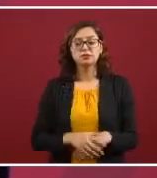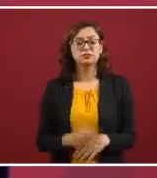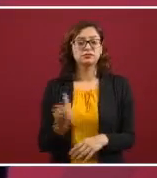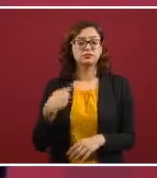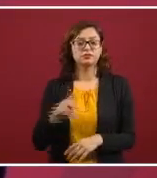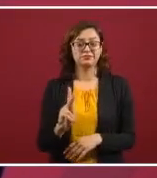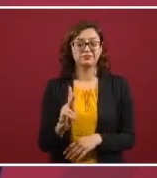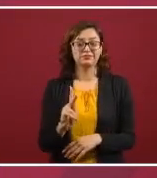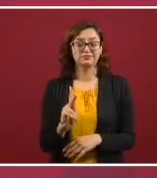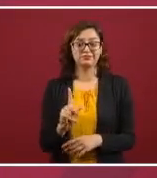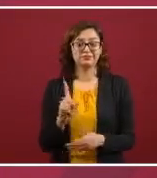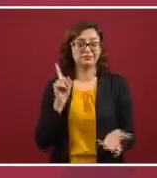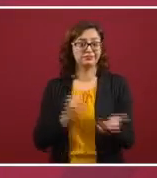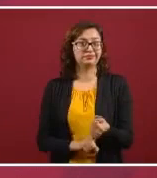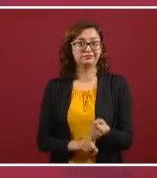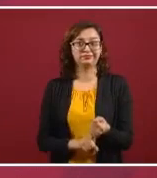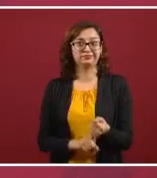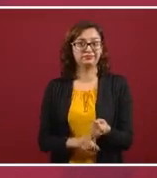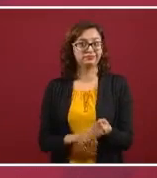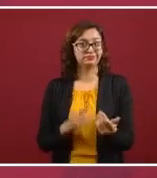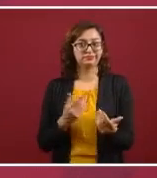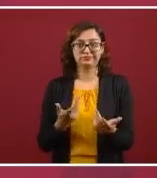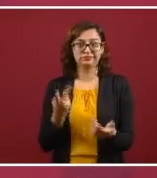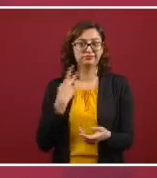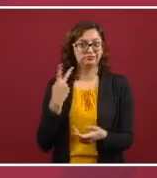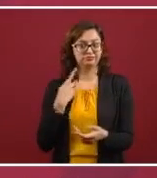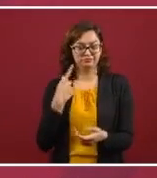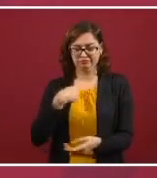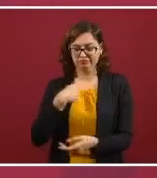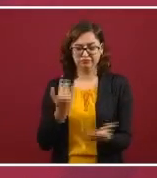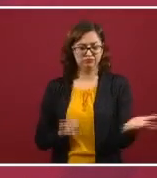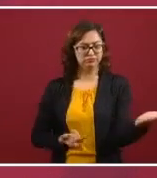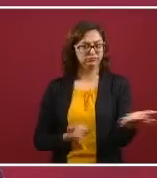pero hay una definición política,